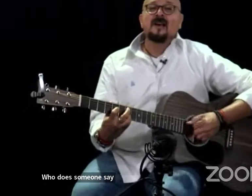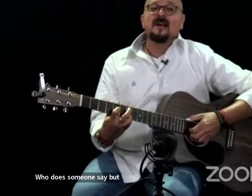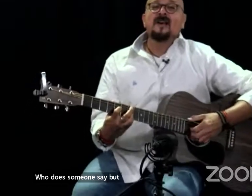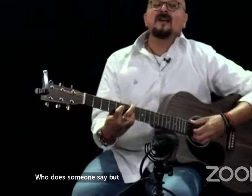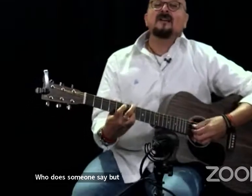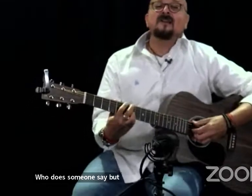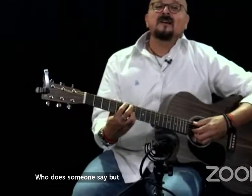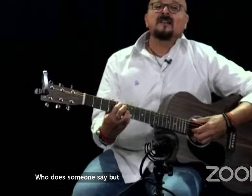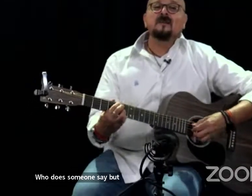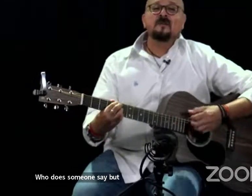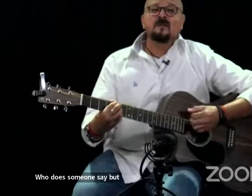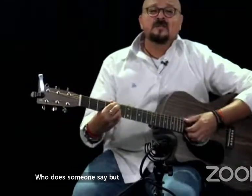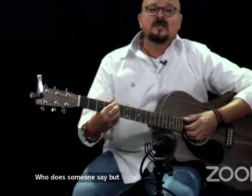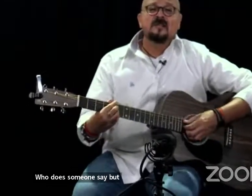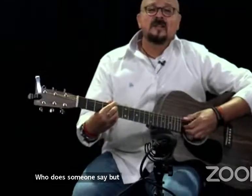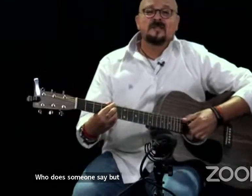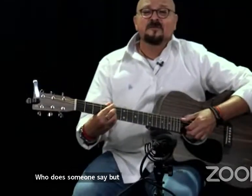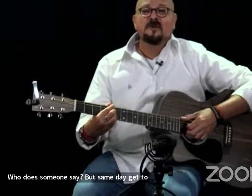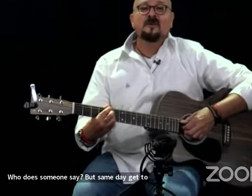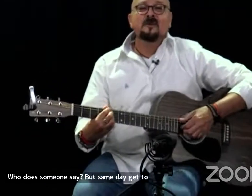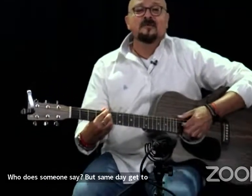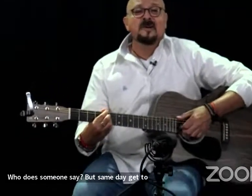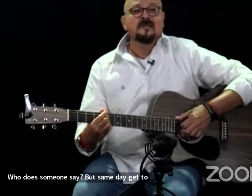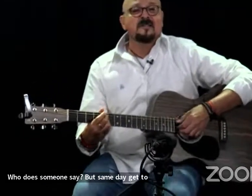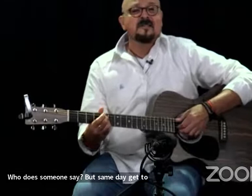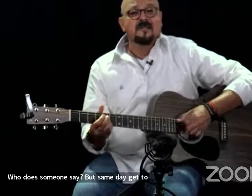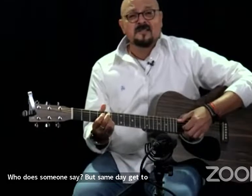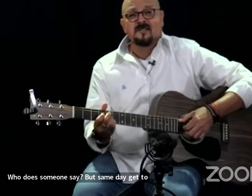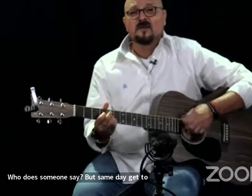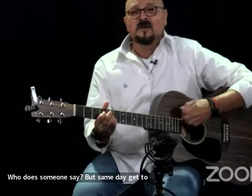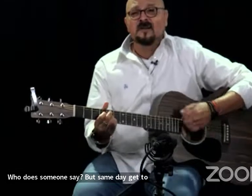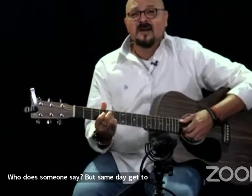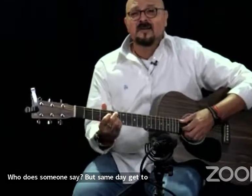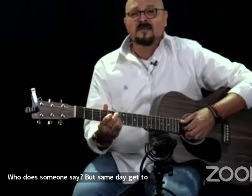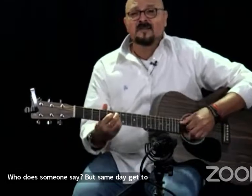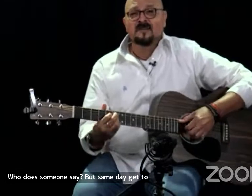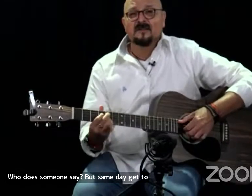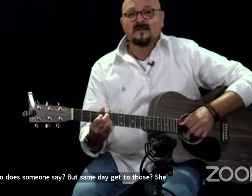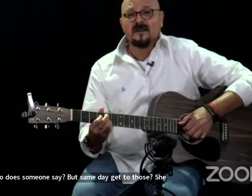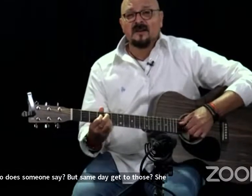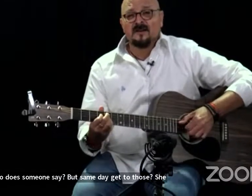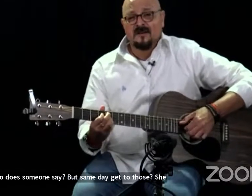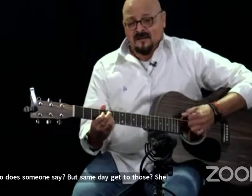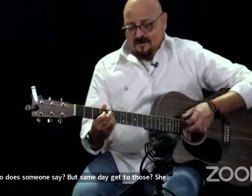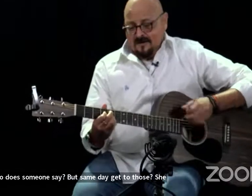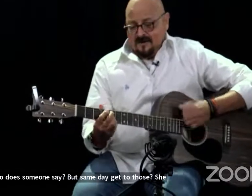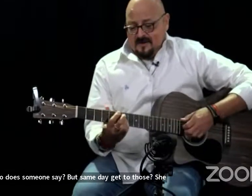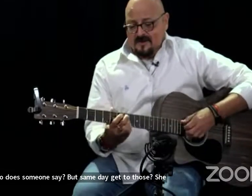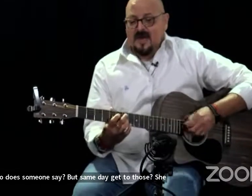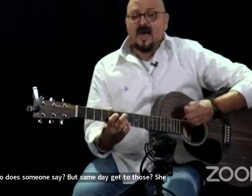Siente que todo se transforma si te sueltas.